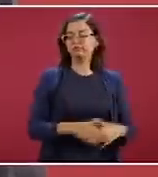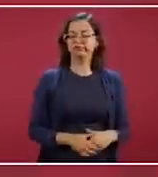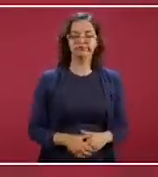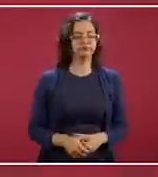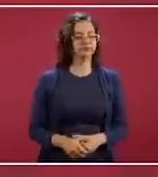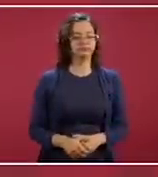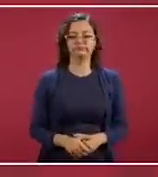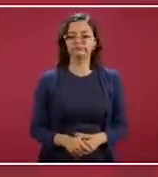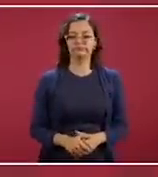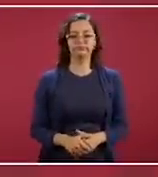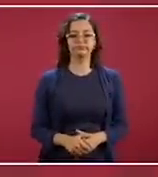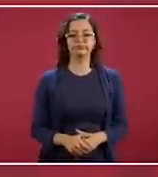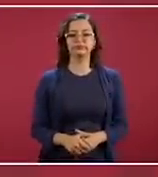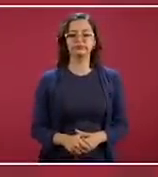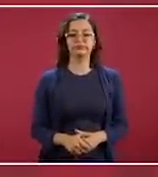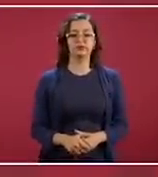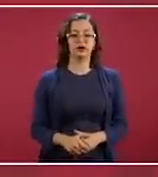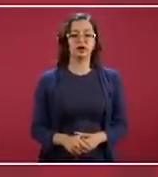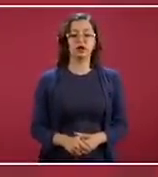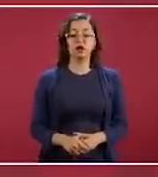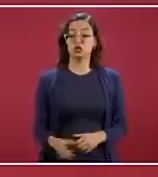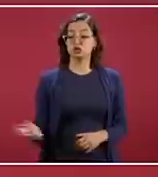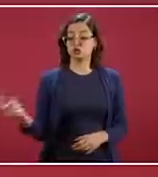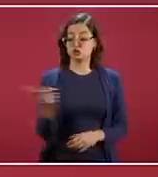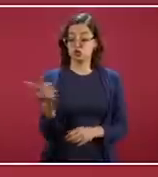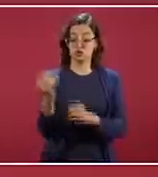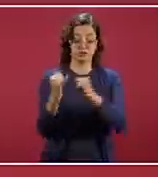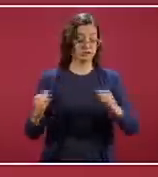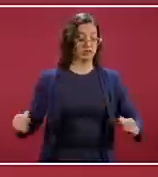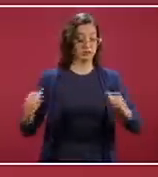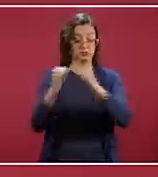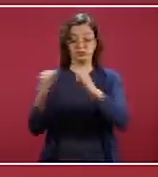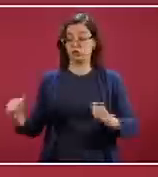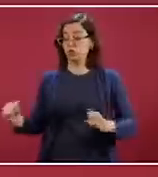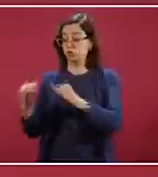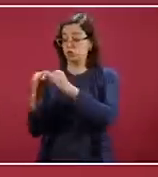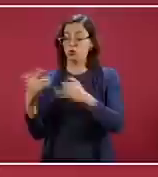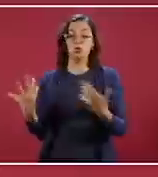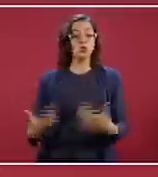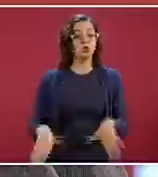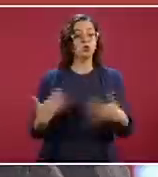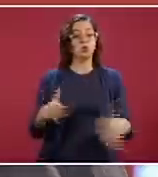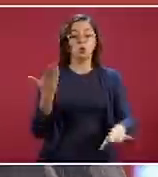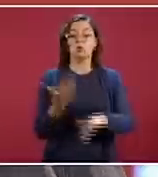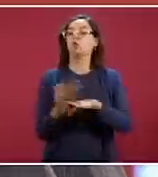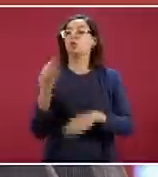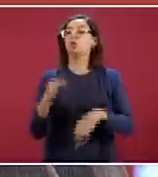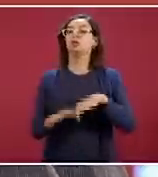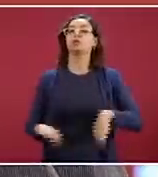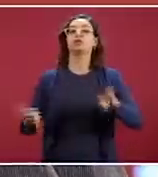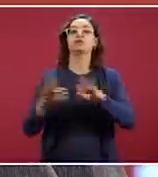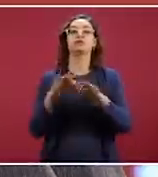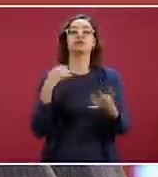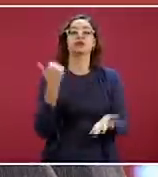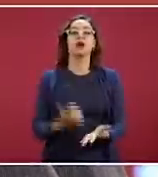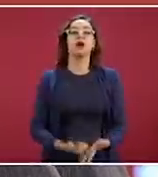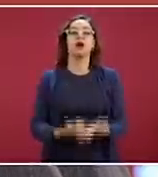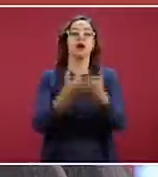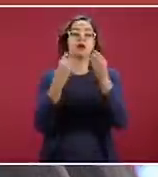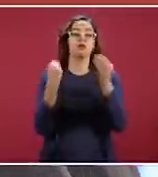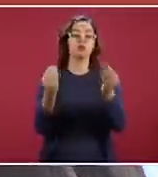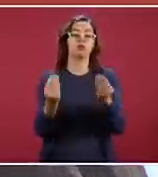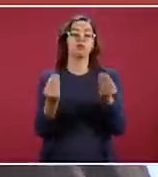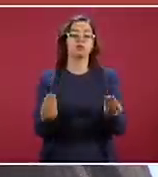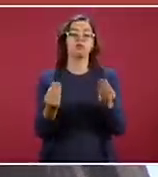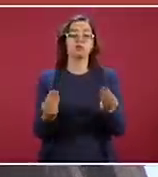En este caso son dos instituciones muy importantes, nos ayudan mucho